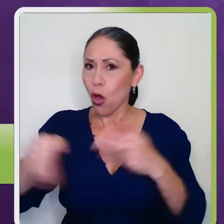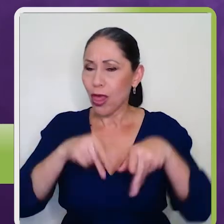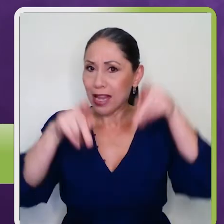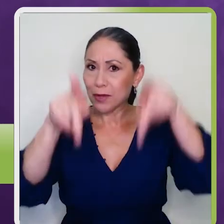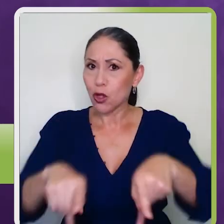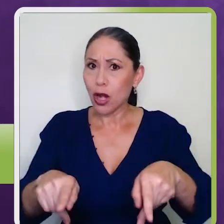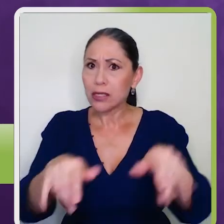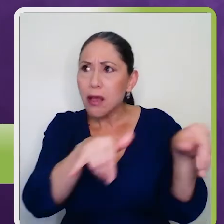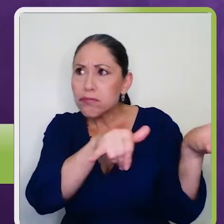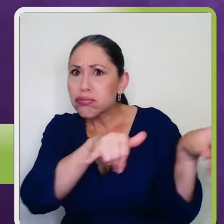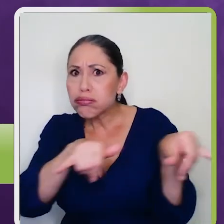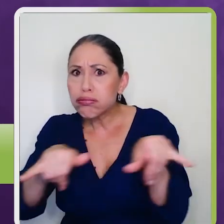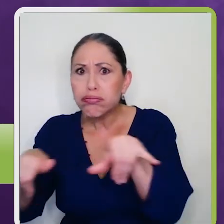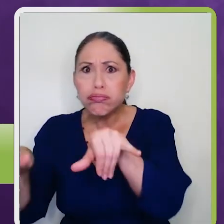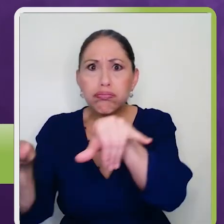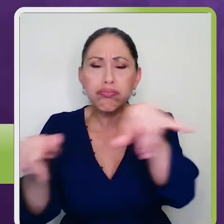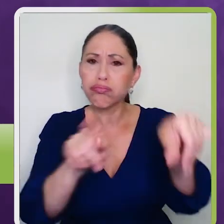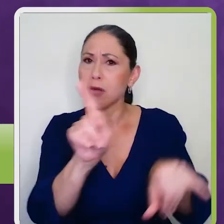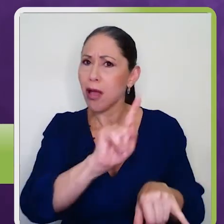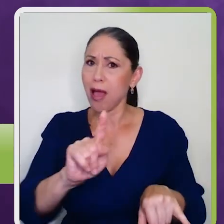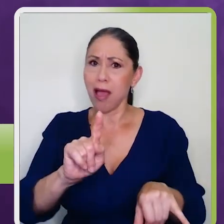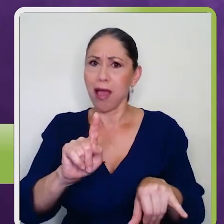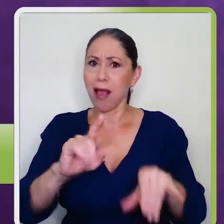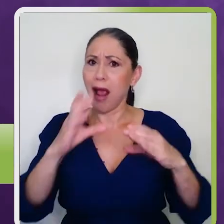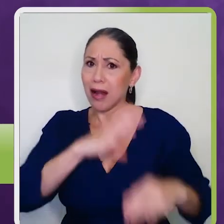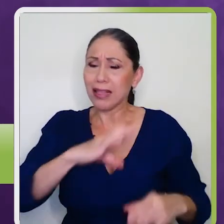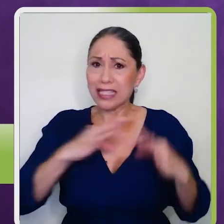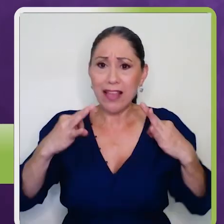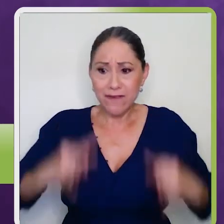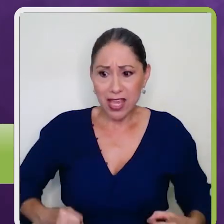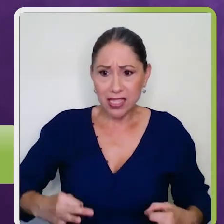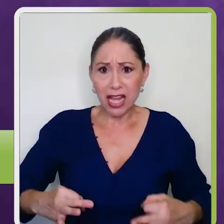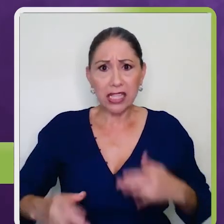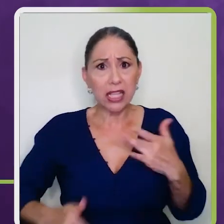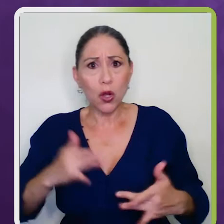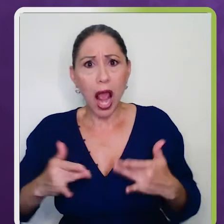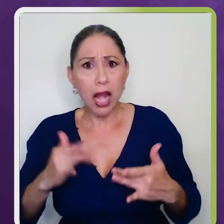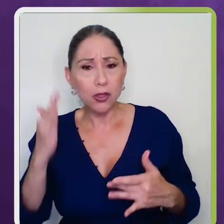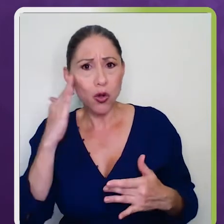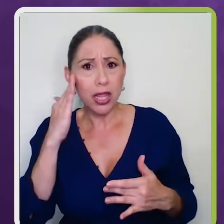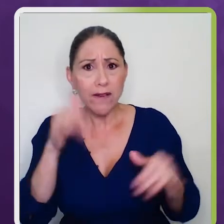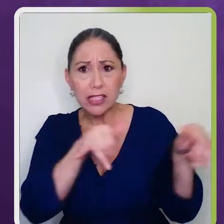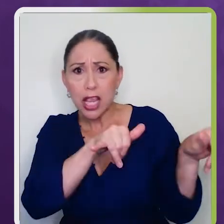tenemos las mismas características físicas, sensoriales, cognitivas.